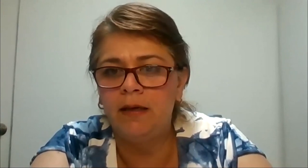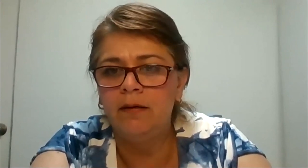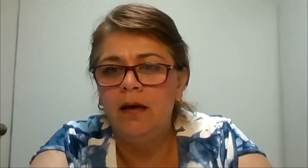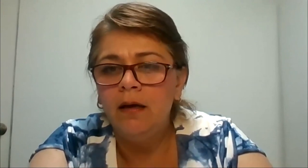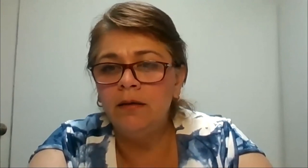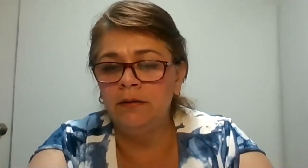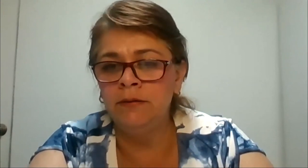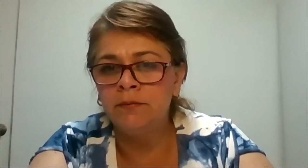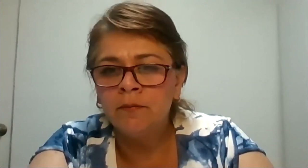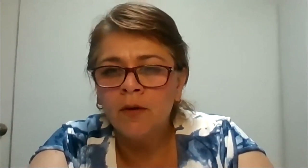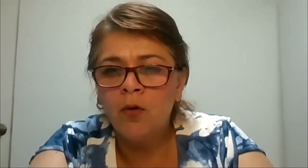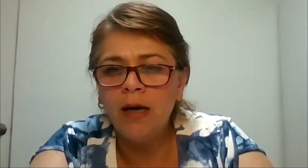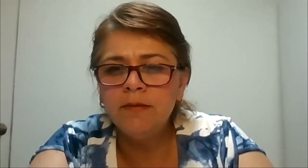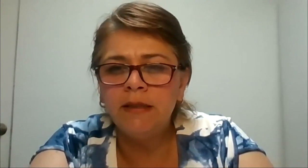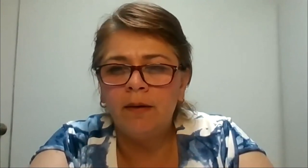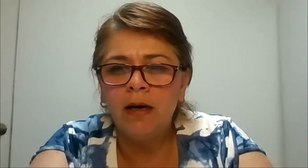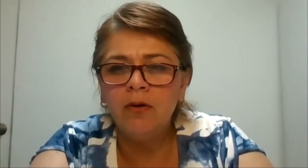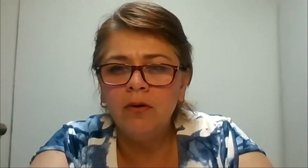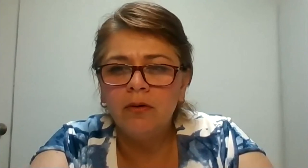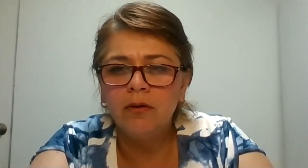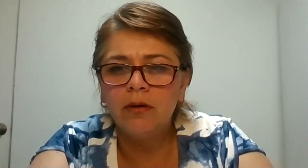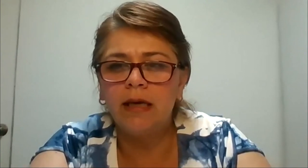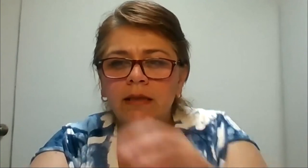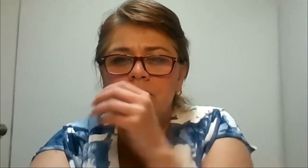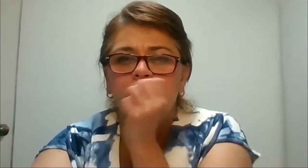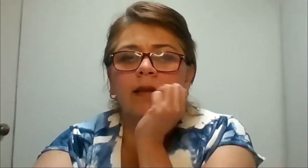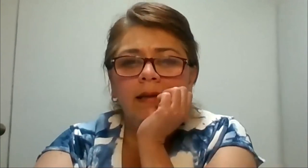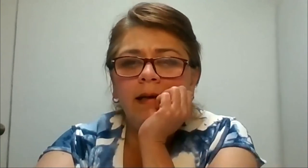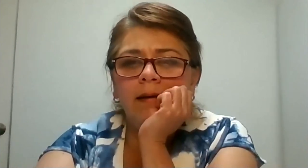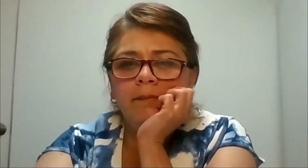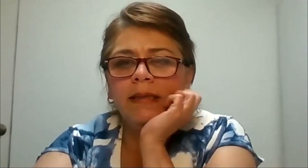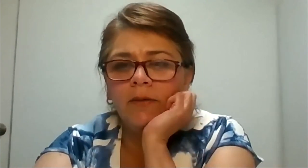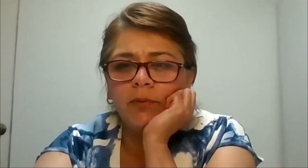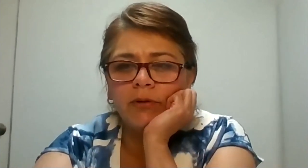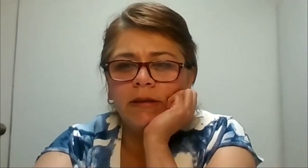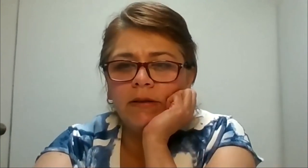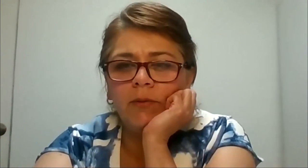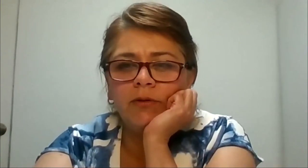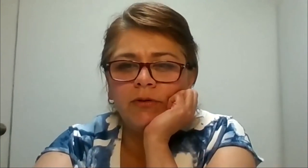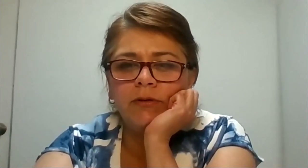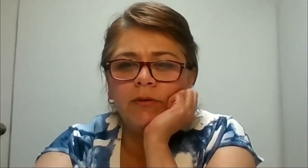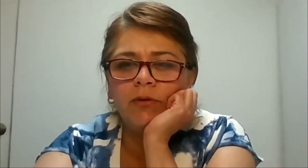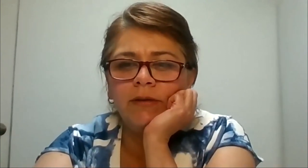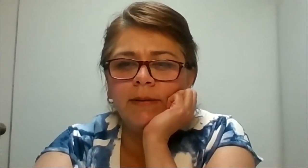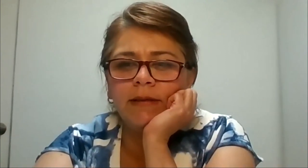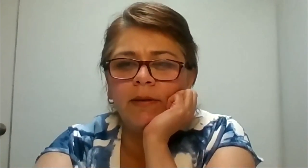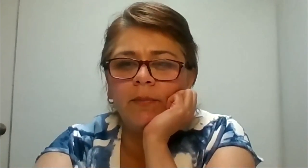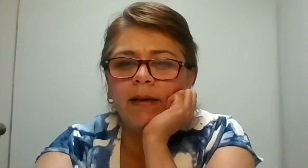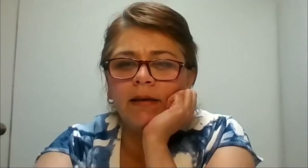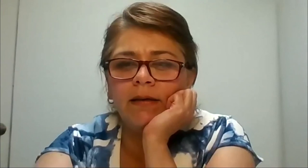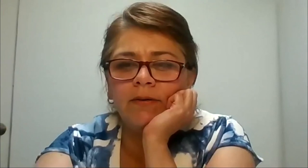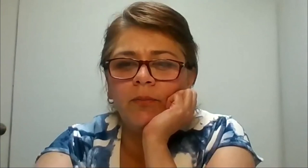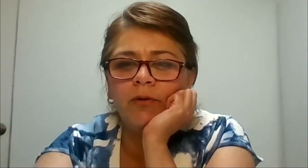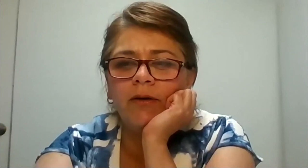bastante bien. ¿Cuál es mi trabajo? ¿Qué es lo verdaderamente importante? ¿Cómo lo estoy haciendo? Solo estaba escribiendo